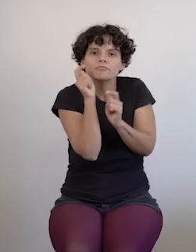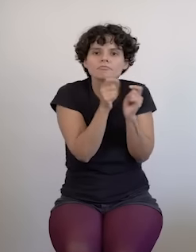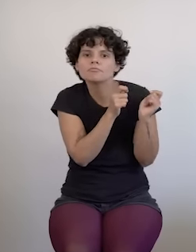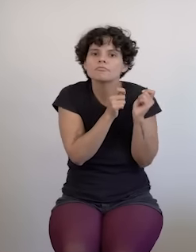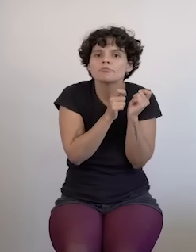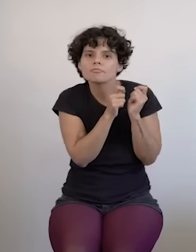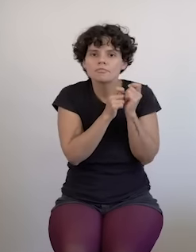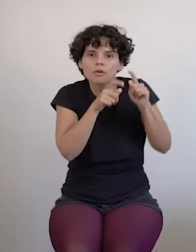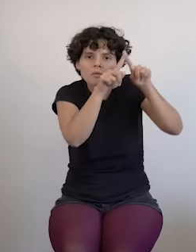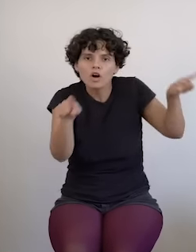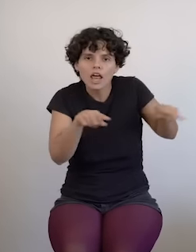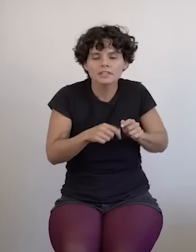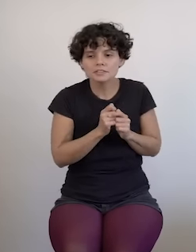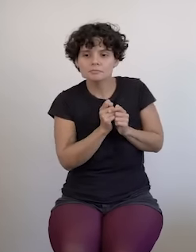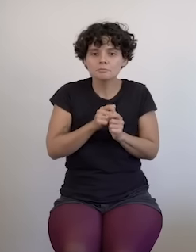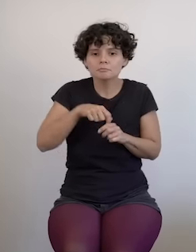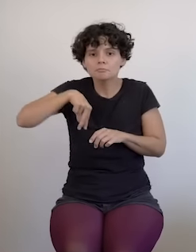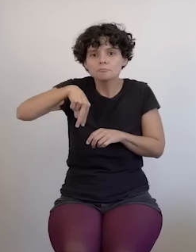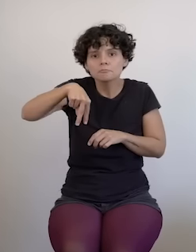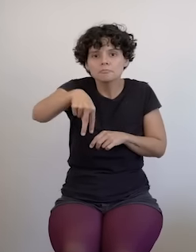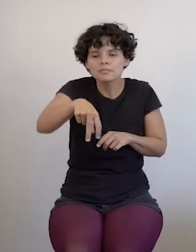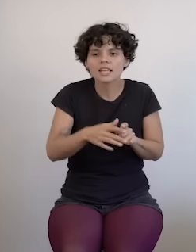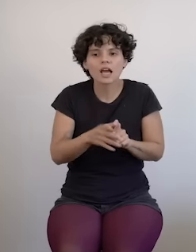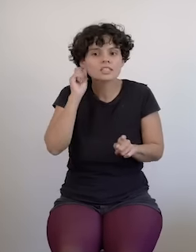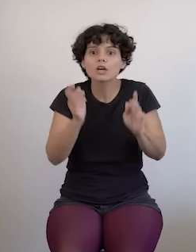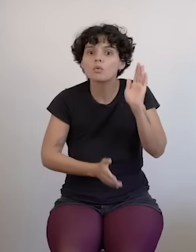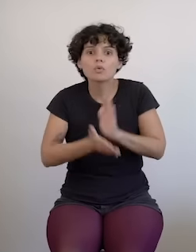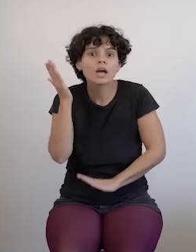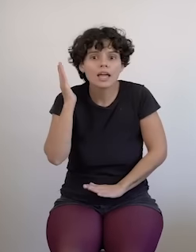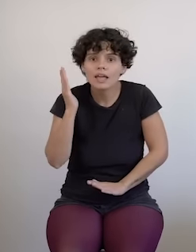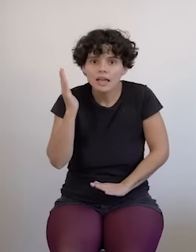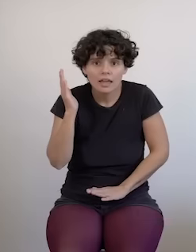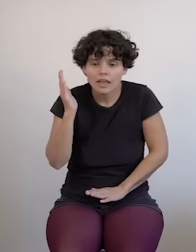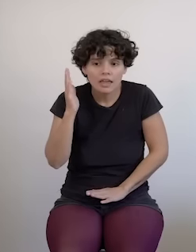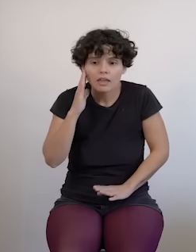chiquitito. Agu, agu, agu, igual que la película esa del...